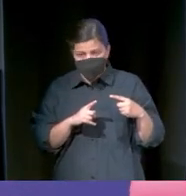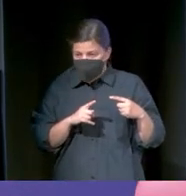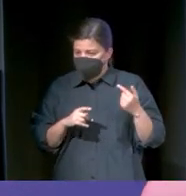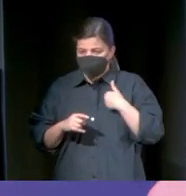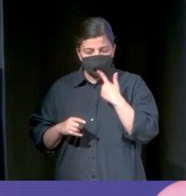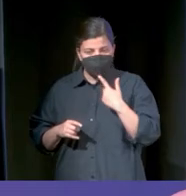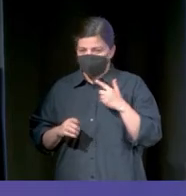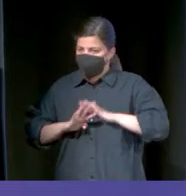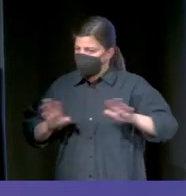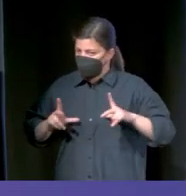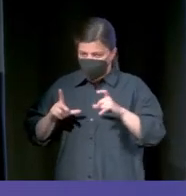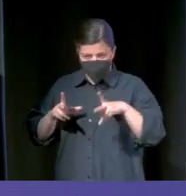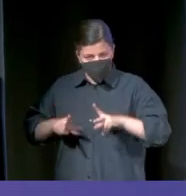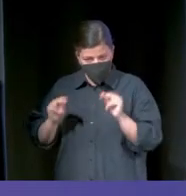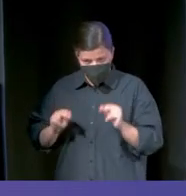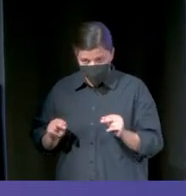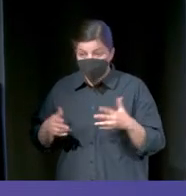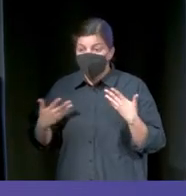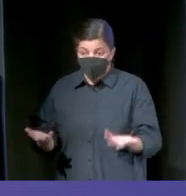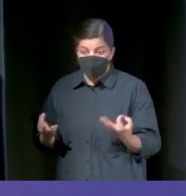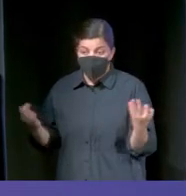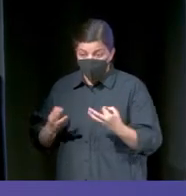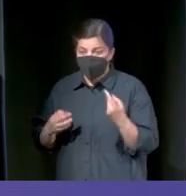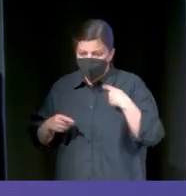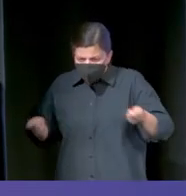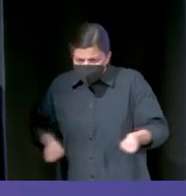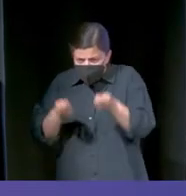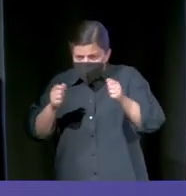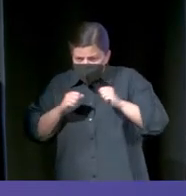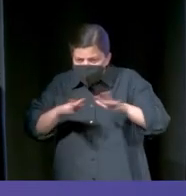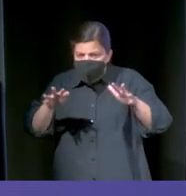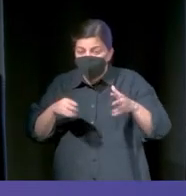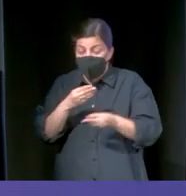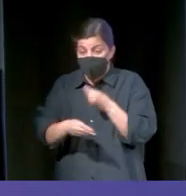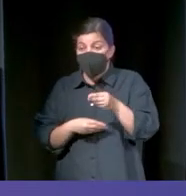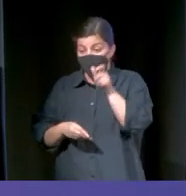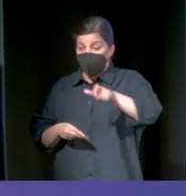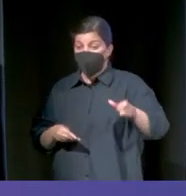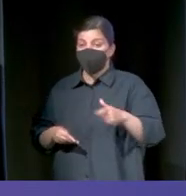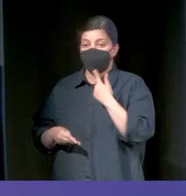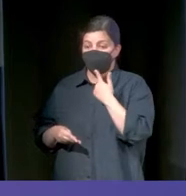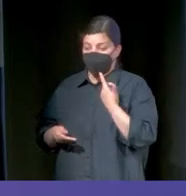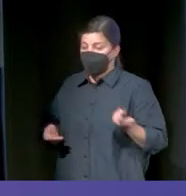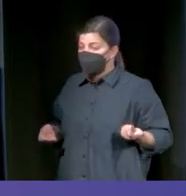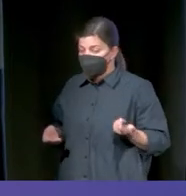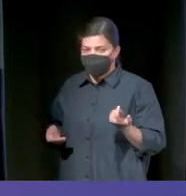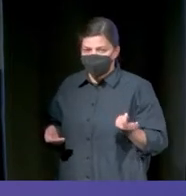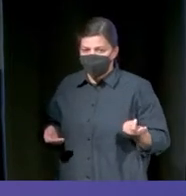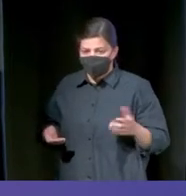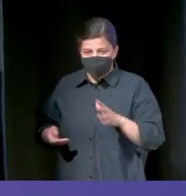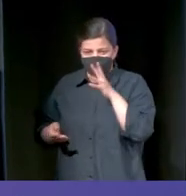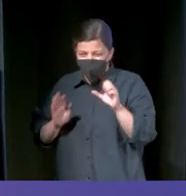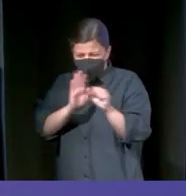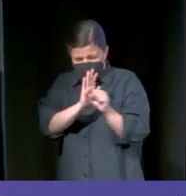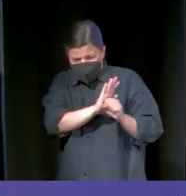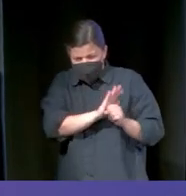decidí que ya no iba a salir más que pasa que cuando tú empiezas a hacer campañas hay mucha gente que decide que son la gente pues que está con las marcas